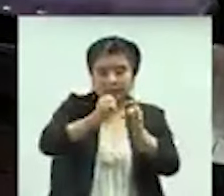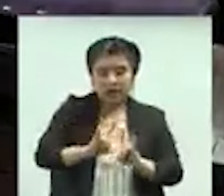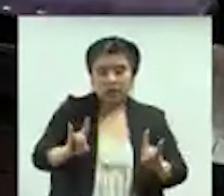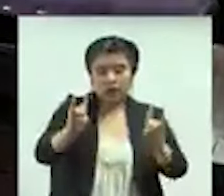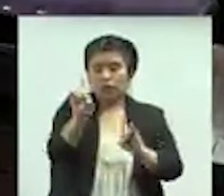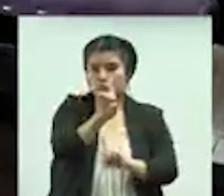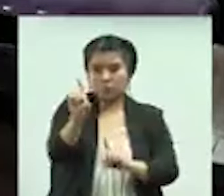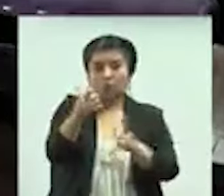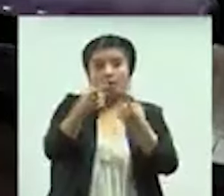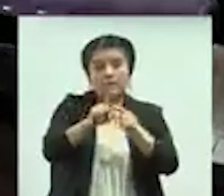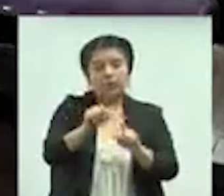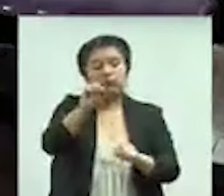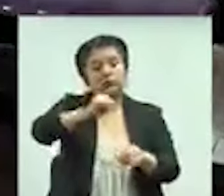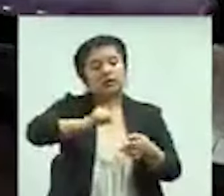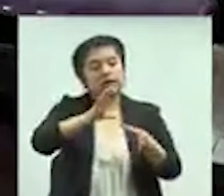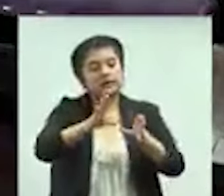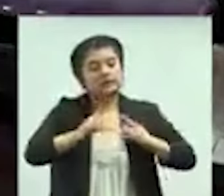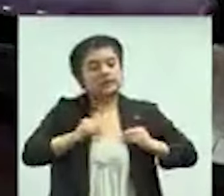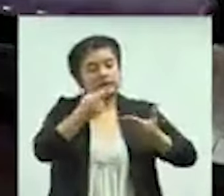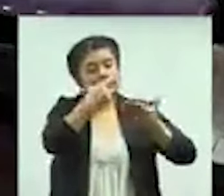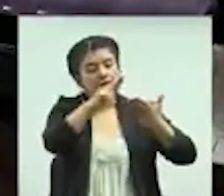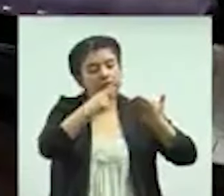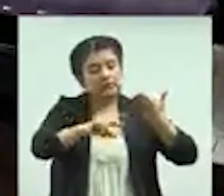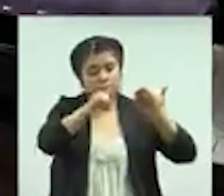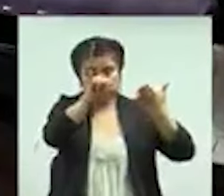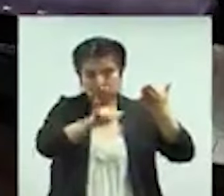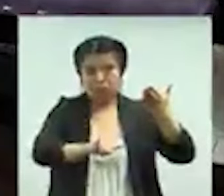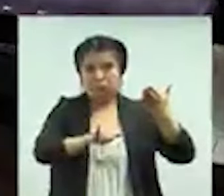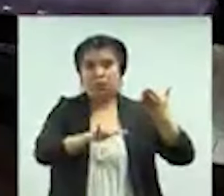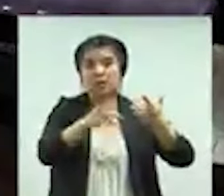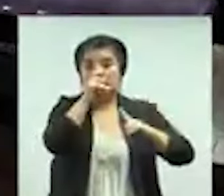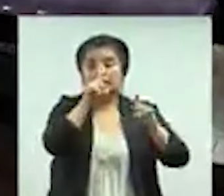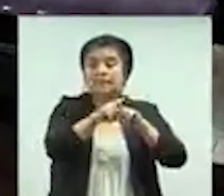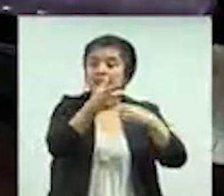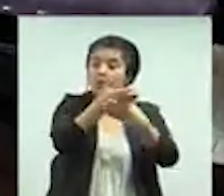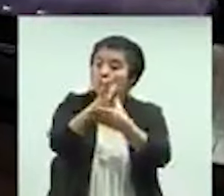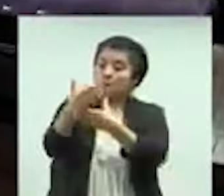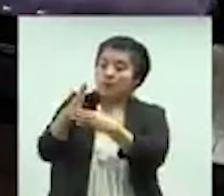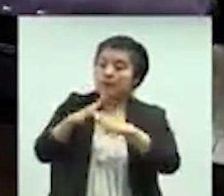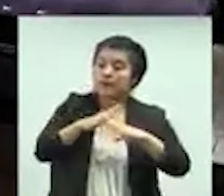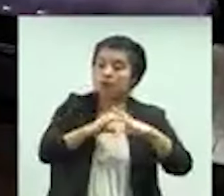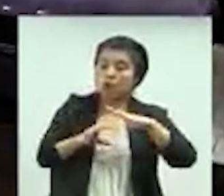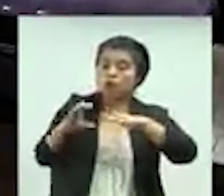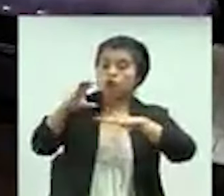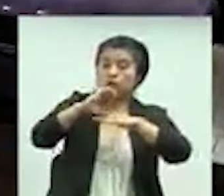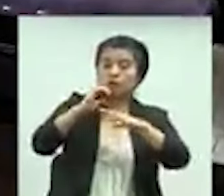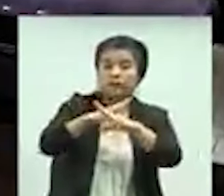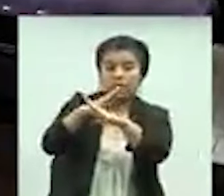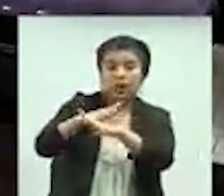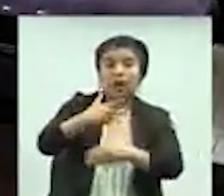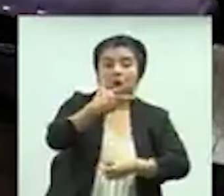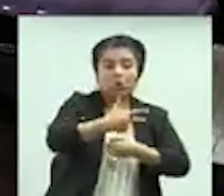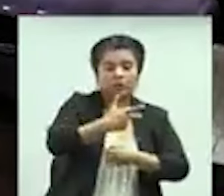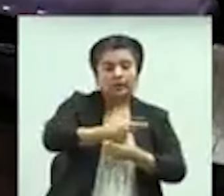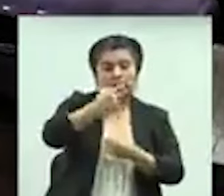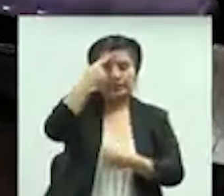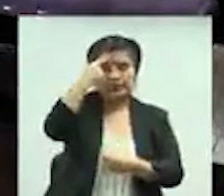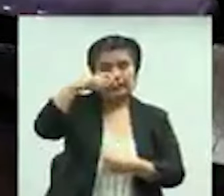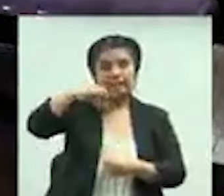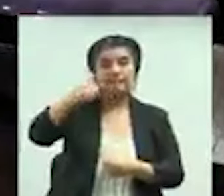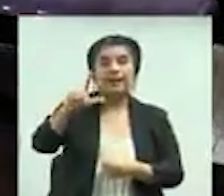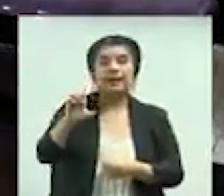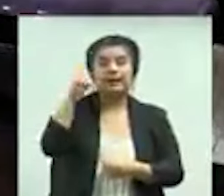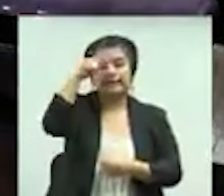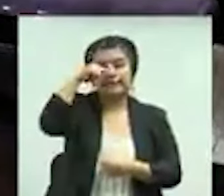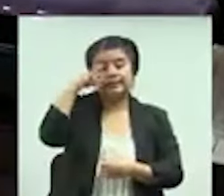reconoce que cumple los requisitos para hacerlo y así se lo transmite al Consejo de Seguridad. Guatemala considera que Palestina cumple